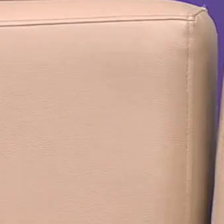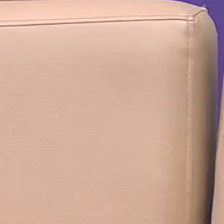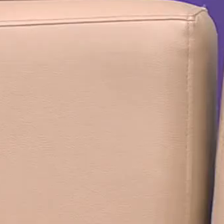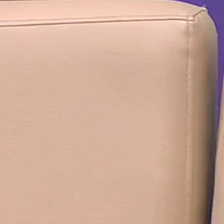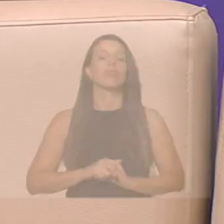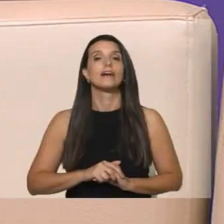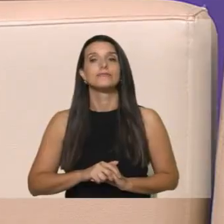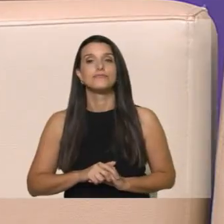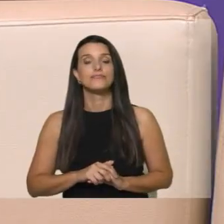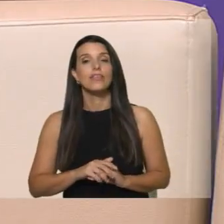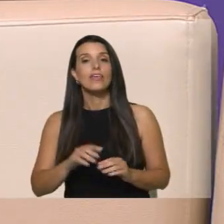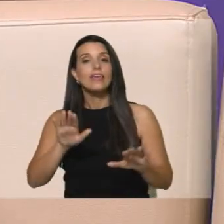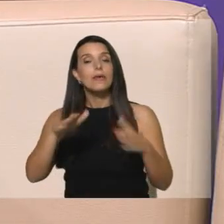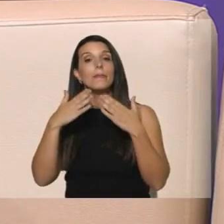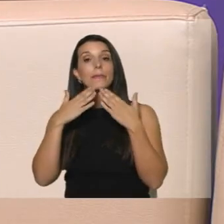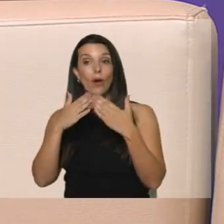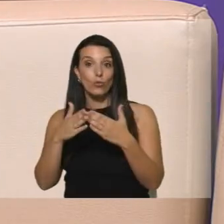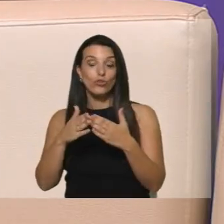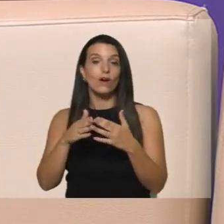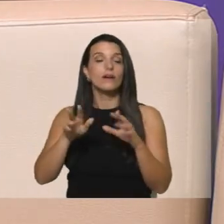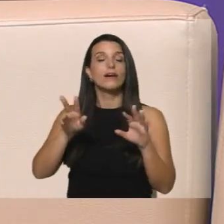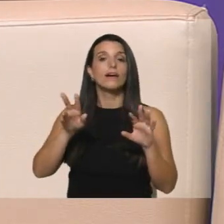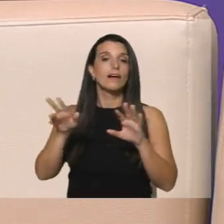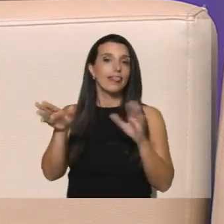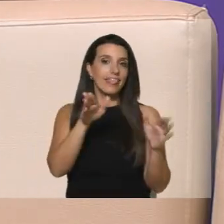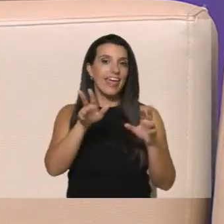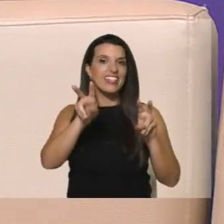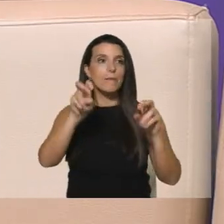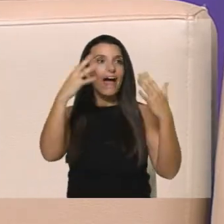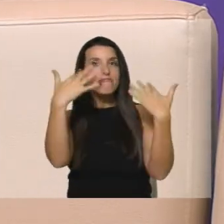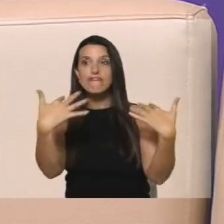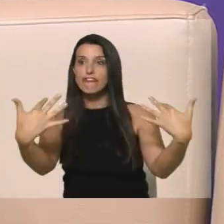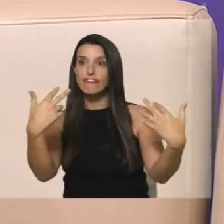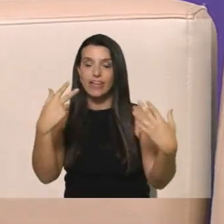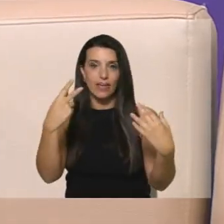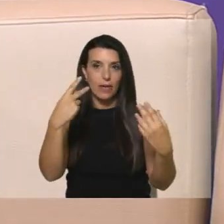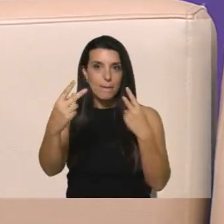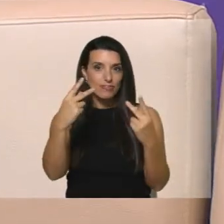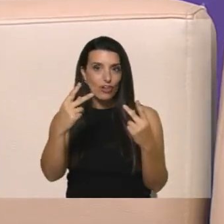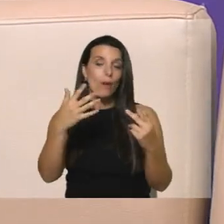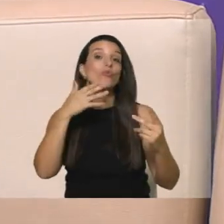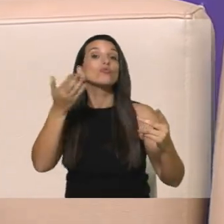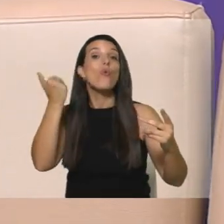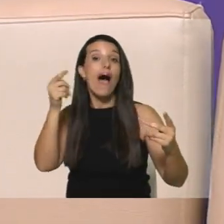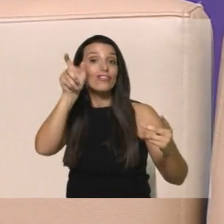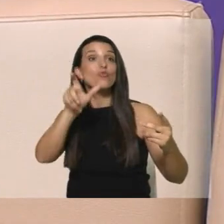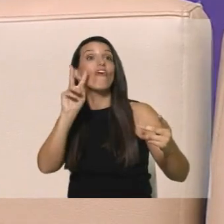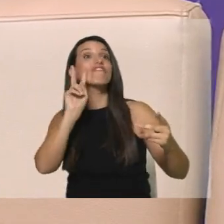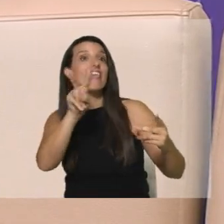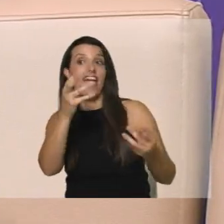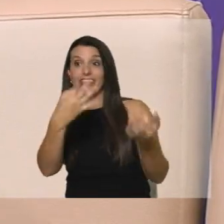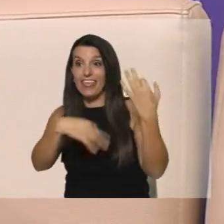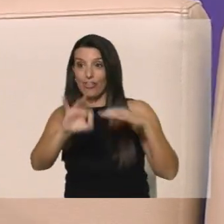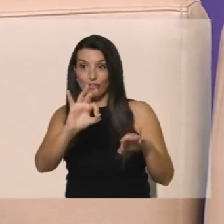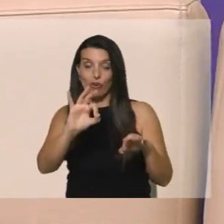experiencias. Desde el lado del espectador, siendo él que iba a ver una obra de teatro,